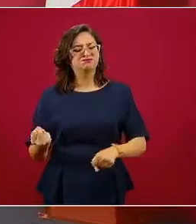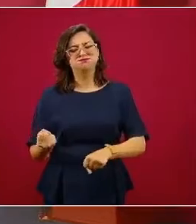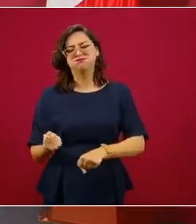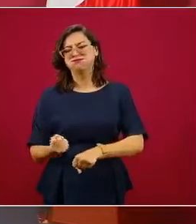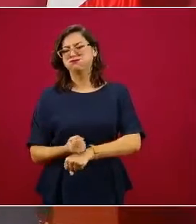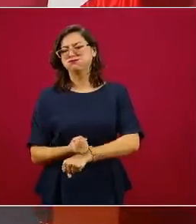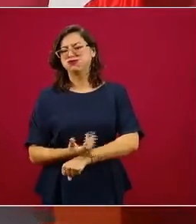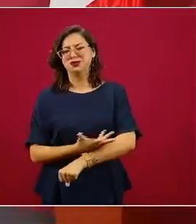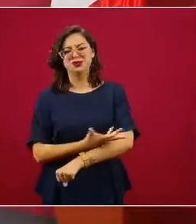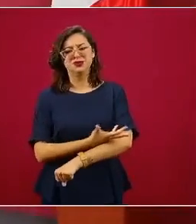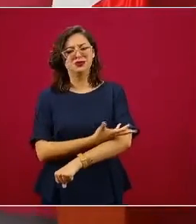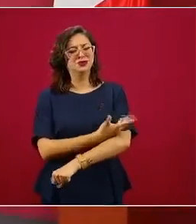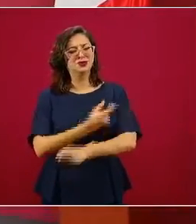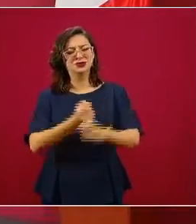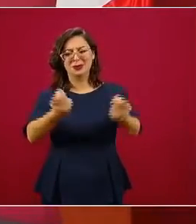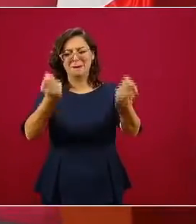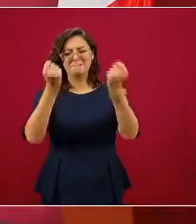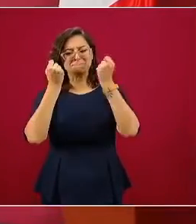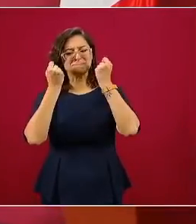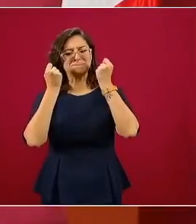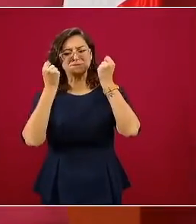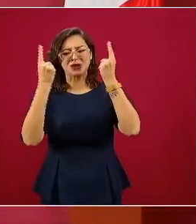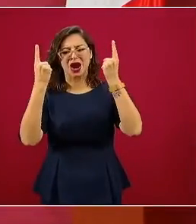sublime, ejemplar,